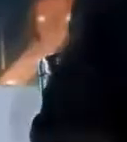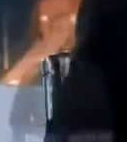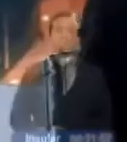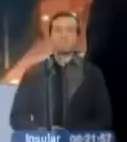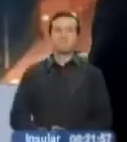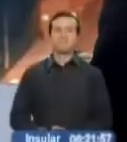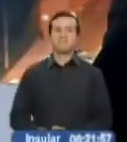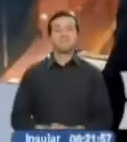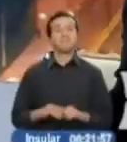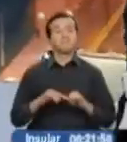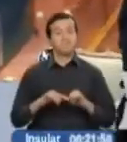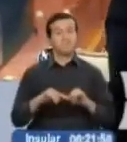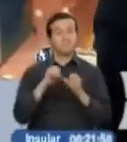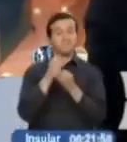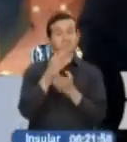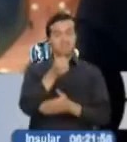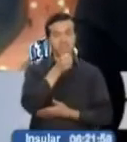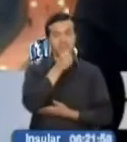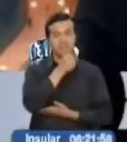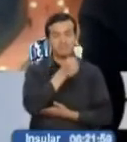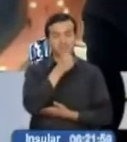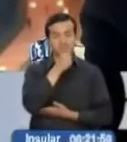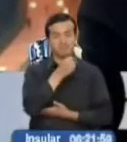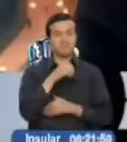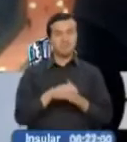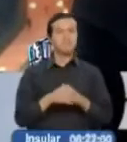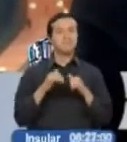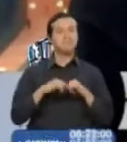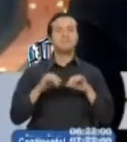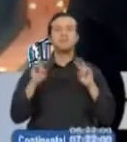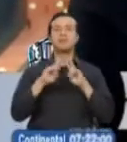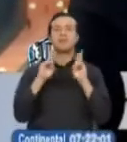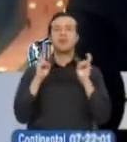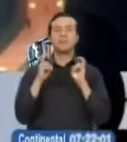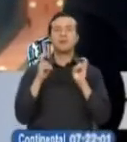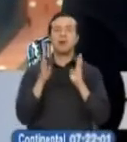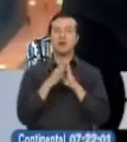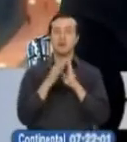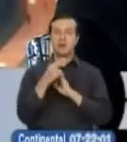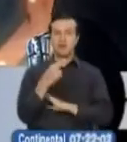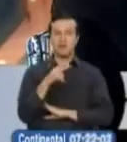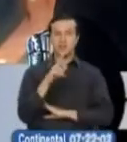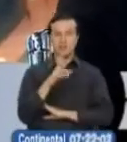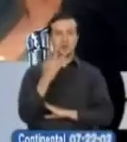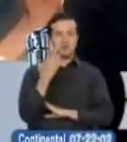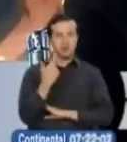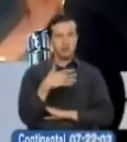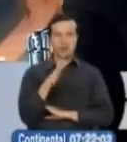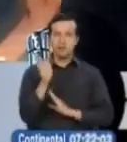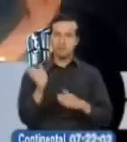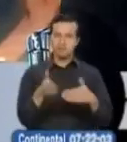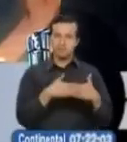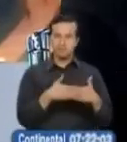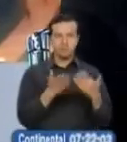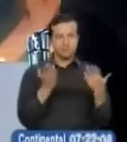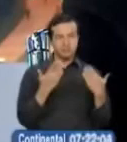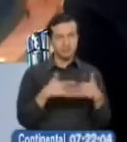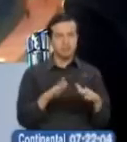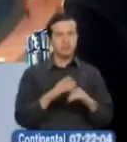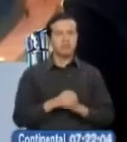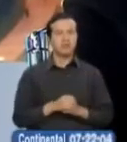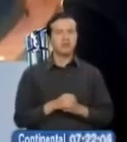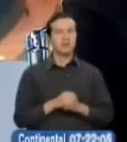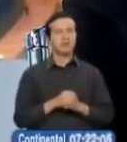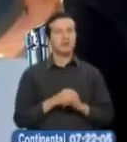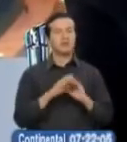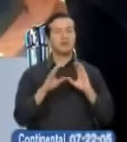Bueno, continuamos, amigos televidentes, en Pensamiento Crítico y seguimos con el tema de hábitat, ya que ya se cerró prácticamente, pero vamos a